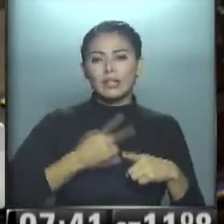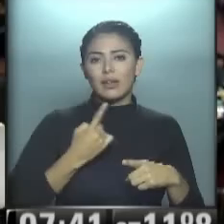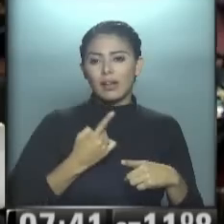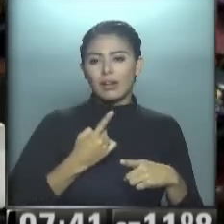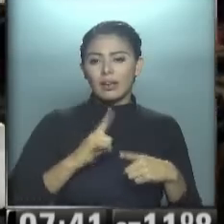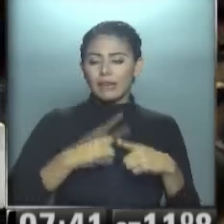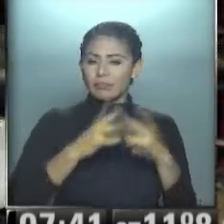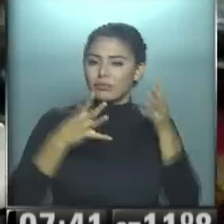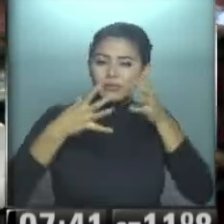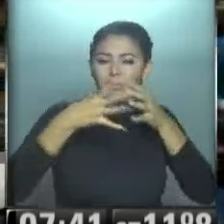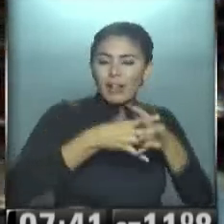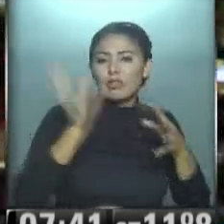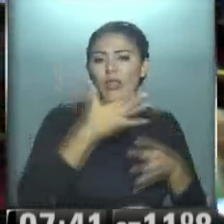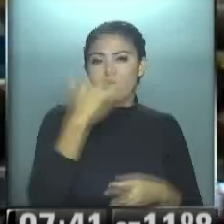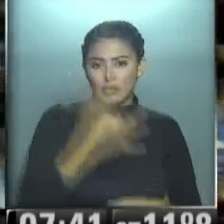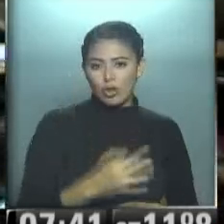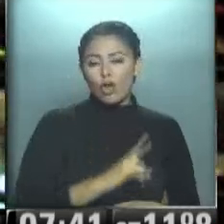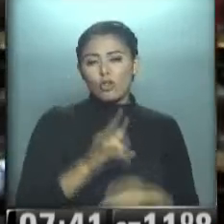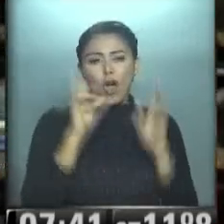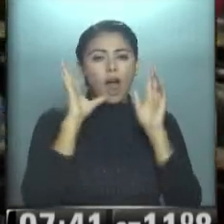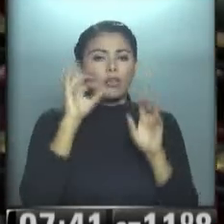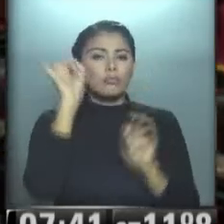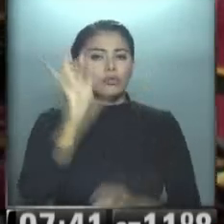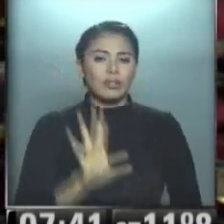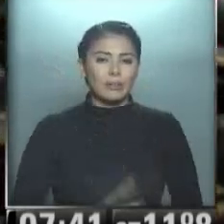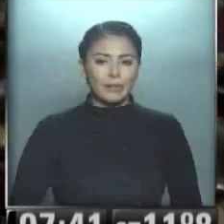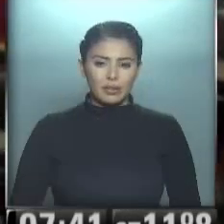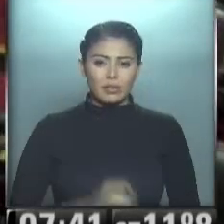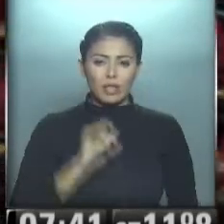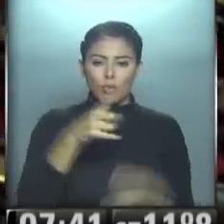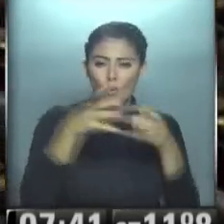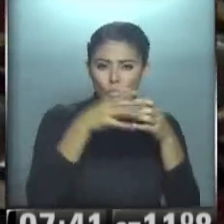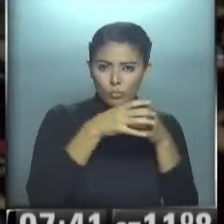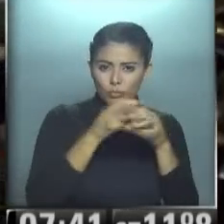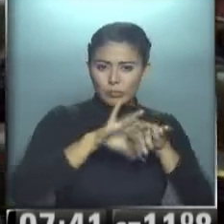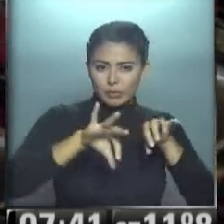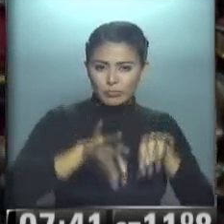es la integralidad de las decisiones y no una cuestión meramente sectorial o de coyuntura.